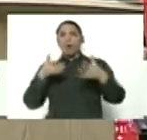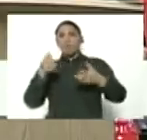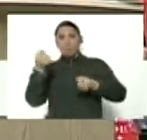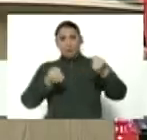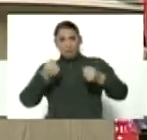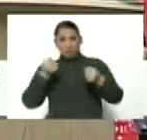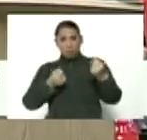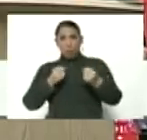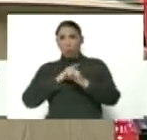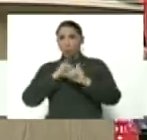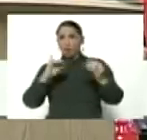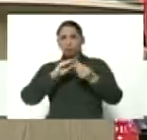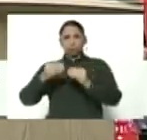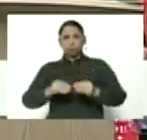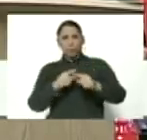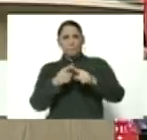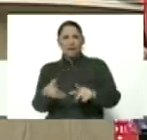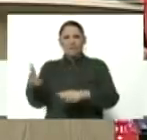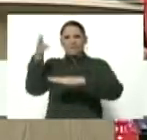acondicionados para ser artillados y para